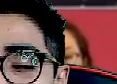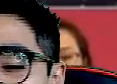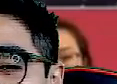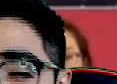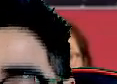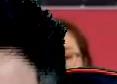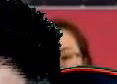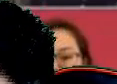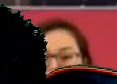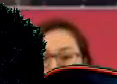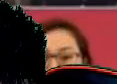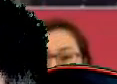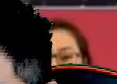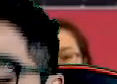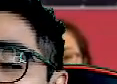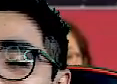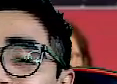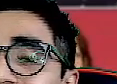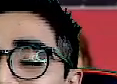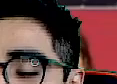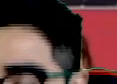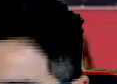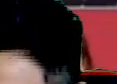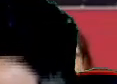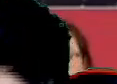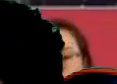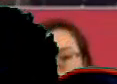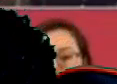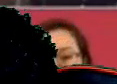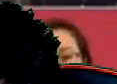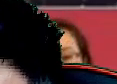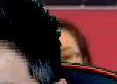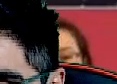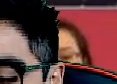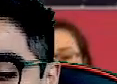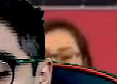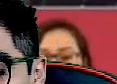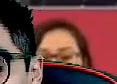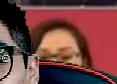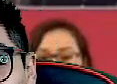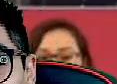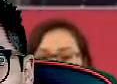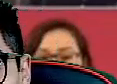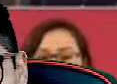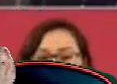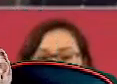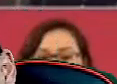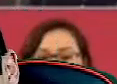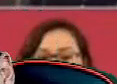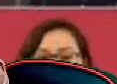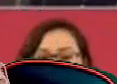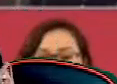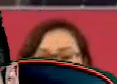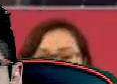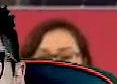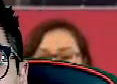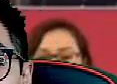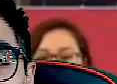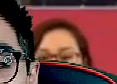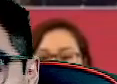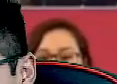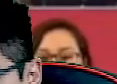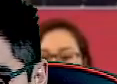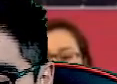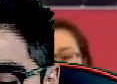quiero desear que tengas un excelente día. Nos encontramos ya a miércoles 29 de junio del 2022. Si nos estás viendo por primera vez, muchísimas gracias por tu tiempo y